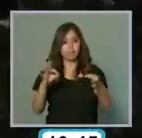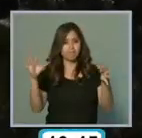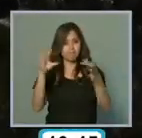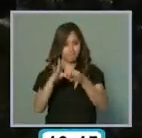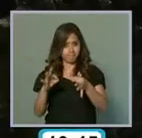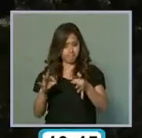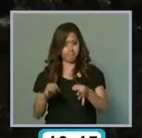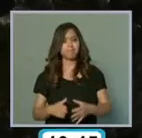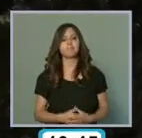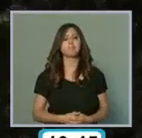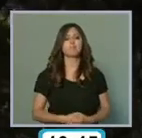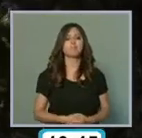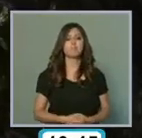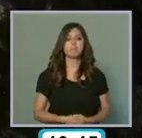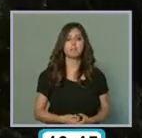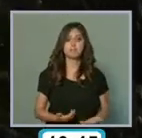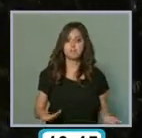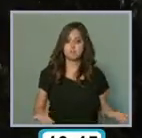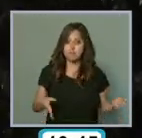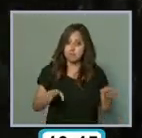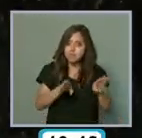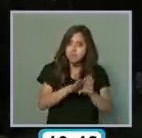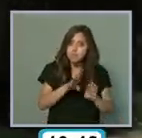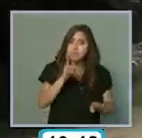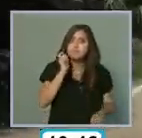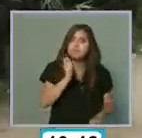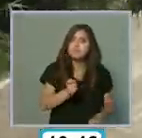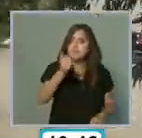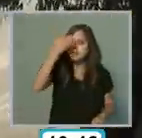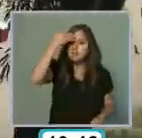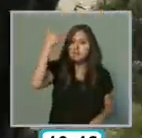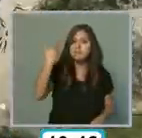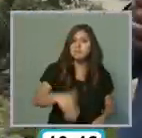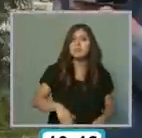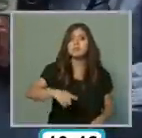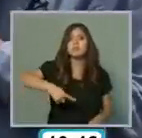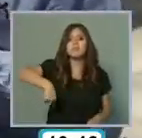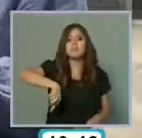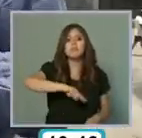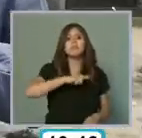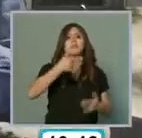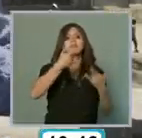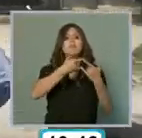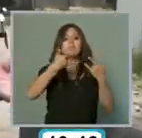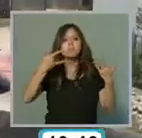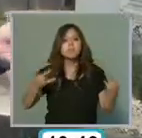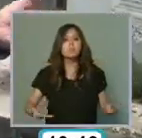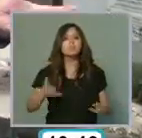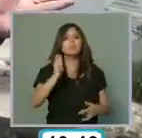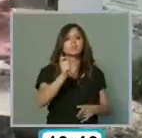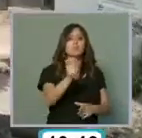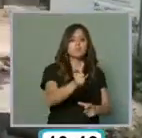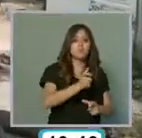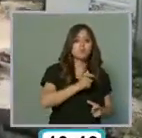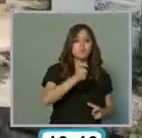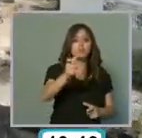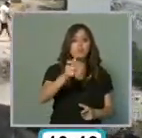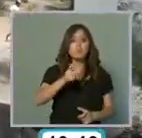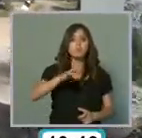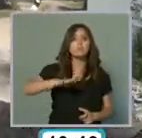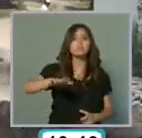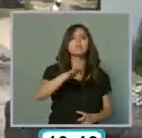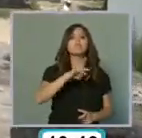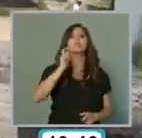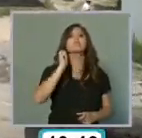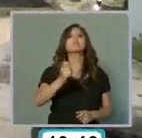Como la béisbol, tío Alberto, de las cosas que se entera de la historia oral en Xochimilco. Digo, son cosas que pasan en